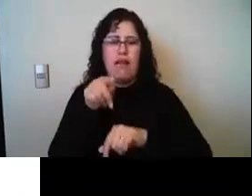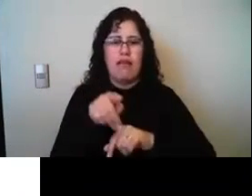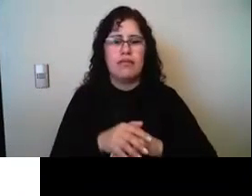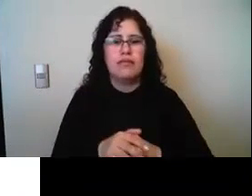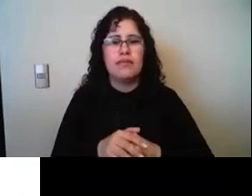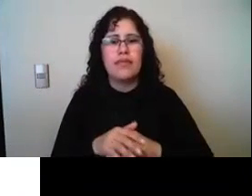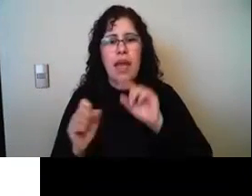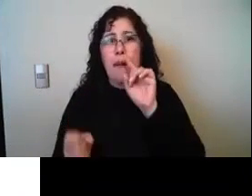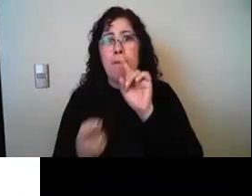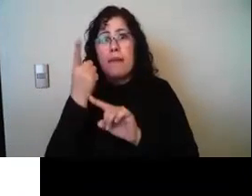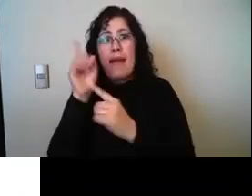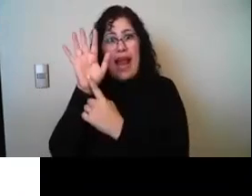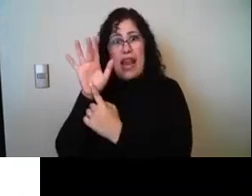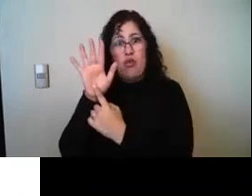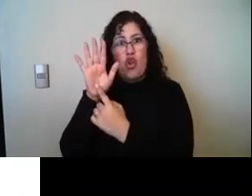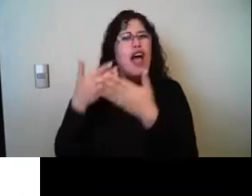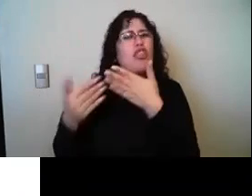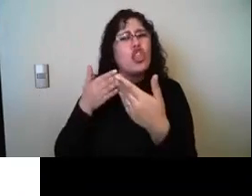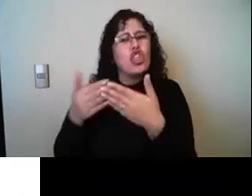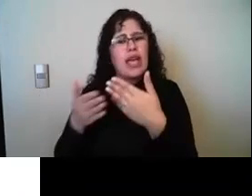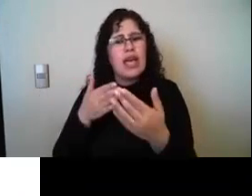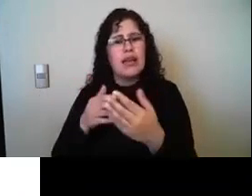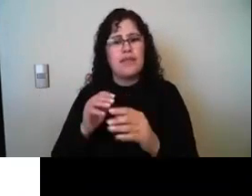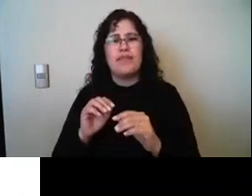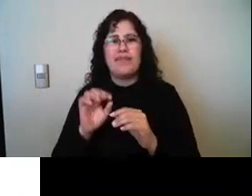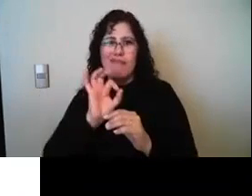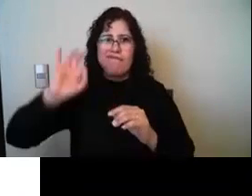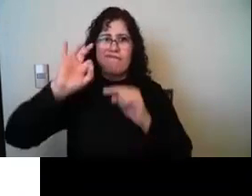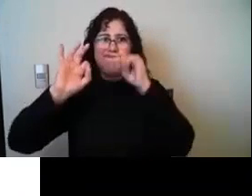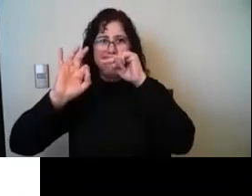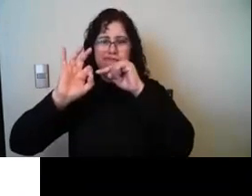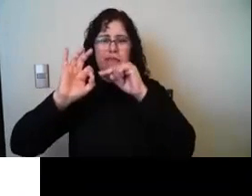la primera neurona, perdón, está ubicada en el ganglio inferior.